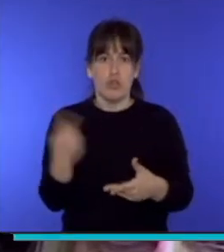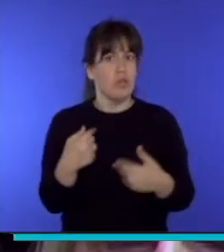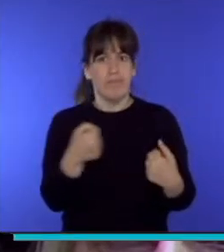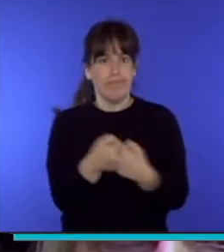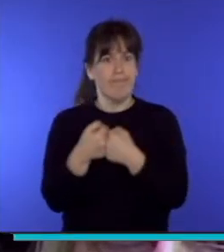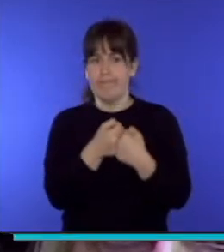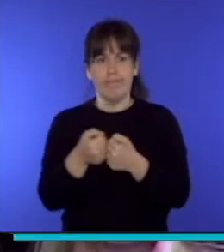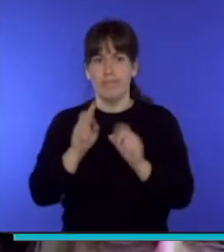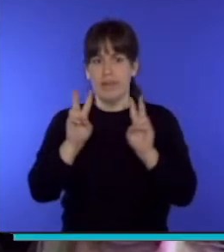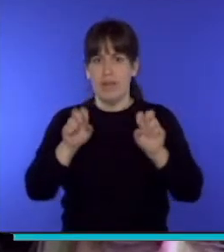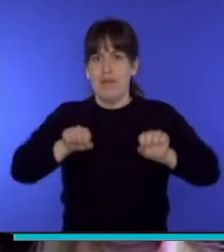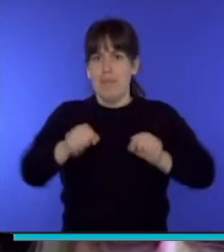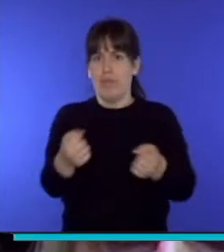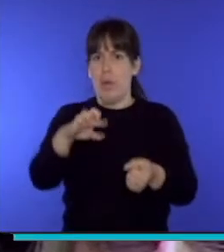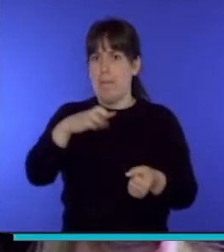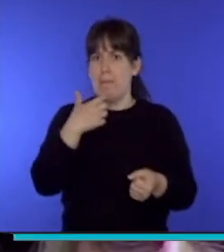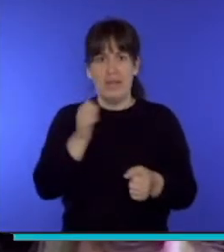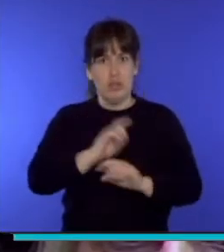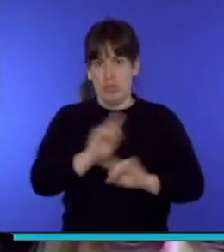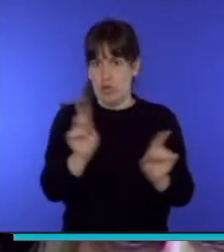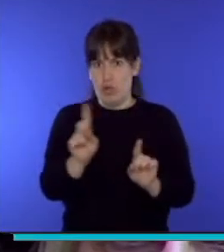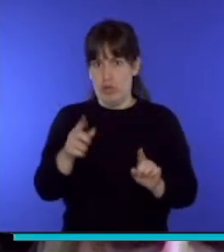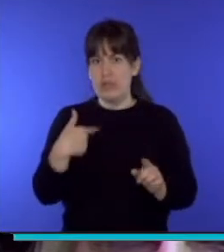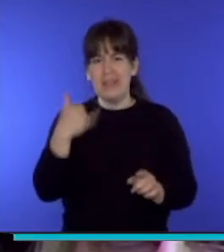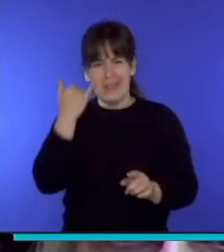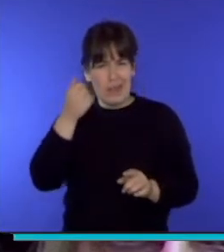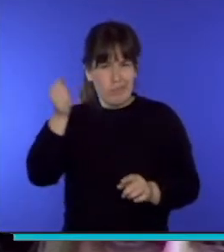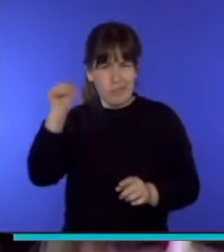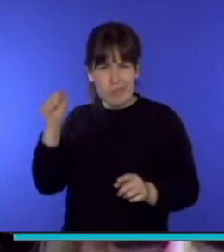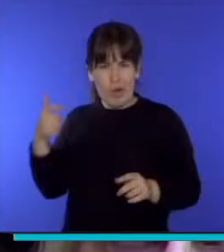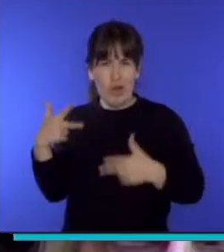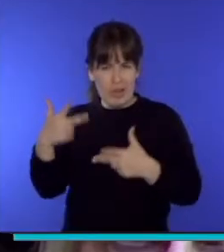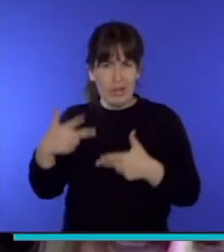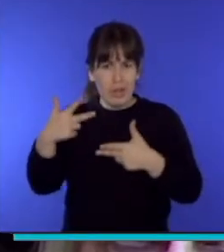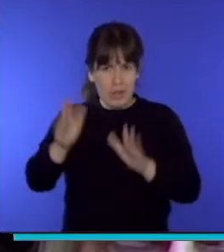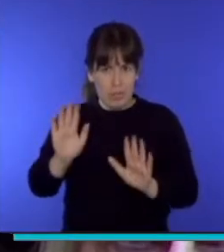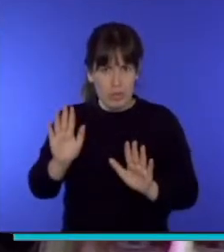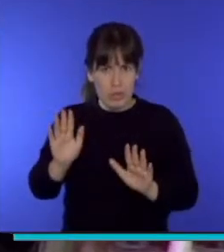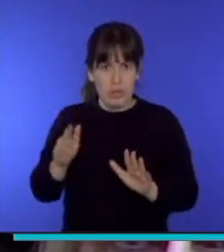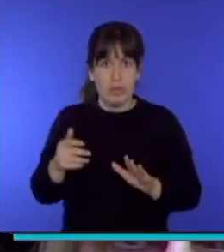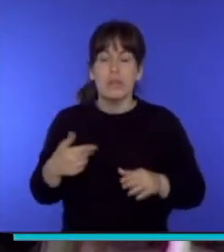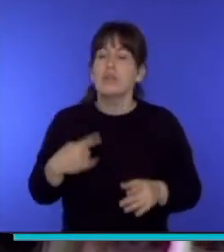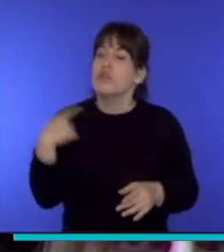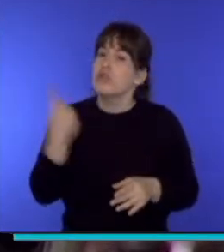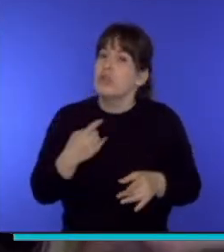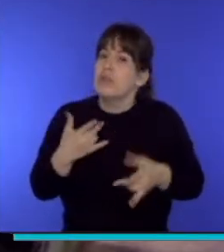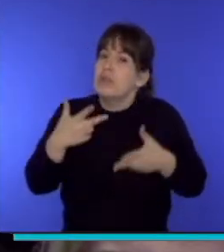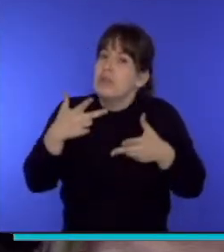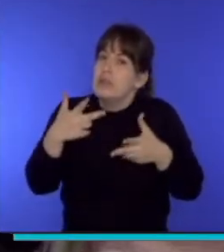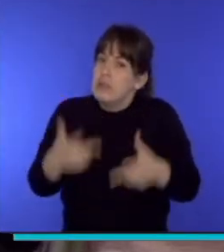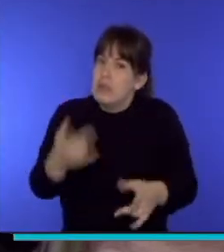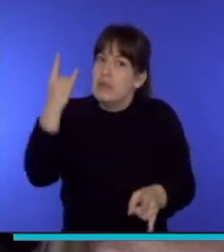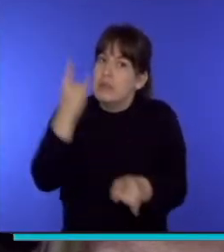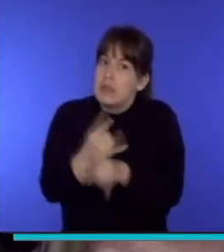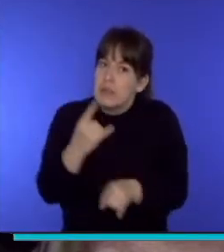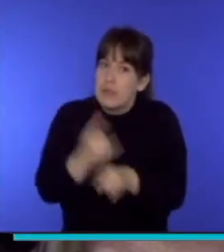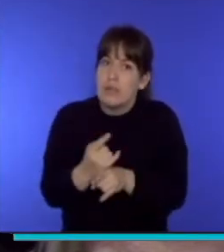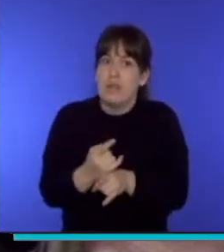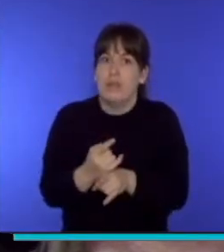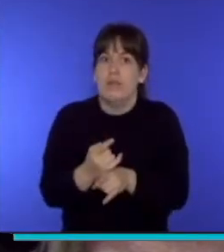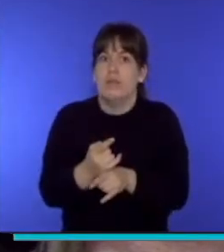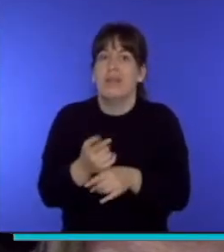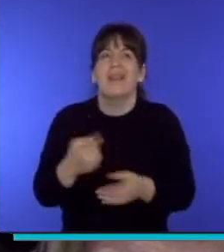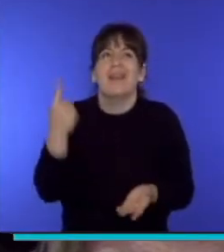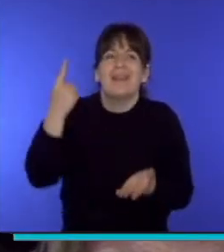de acuerdo con la suspensión de la PASO. Lo hemos dicho acá en otra sesión. Y dijimos siempre que antes